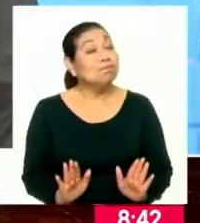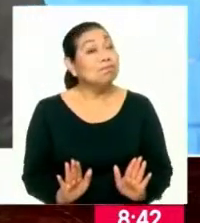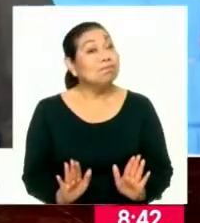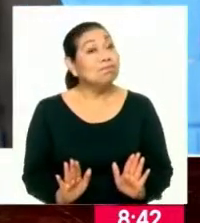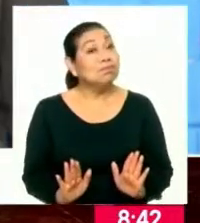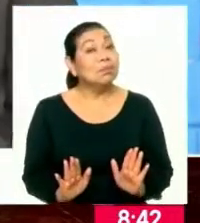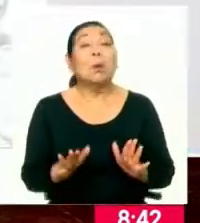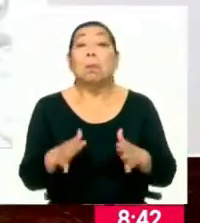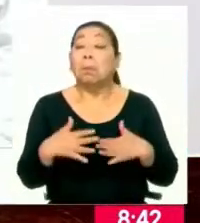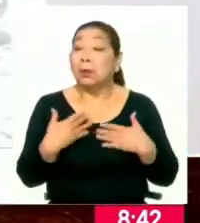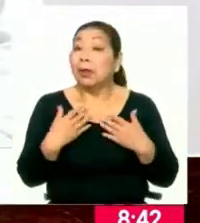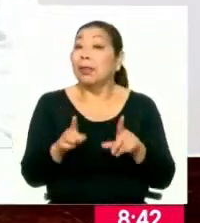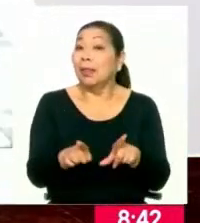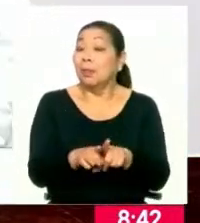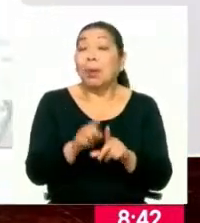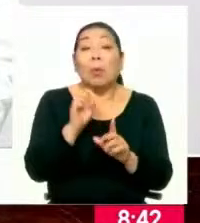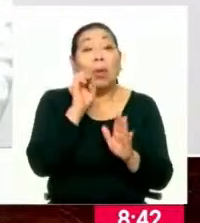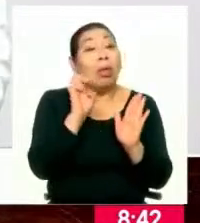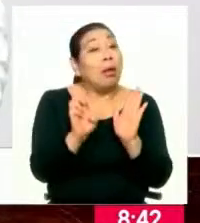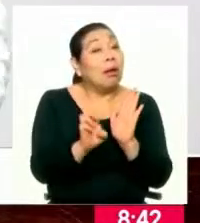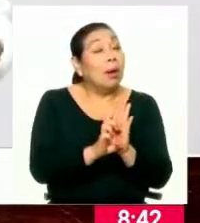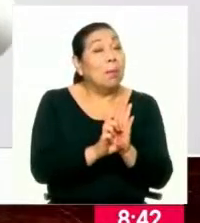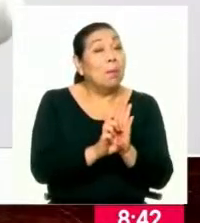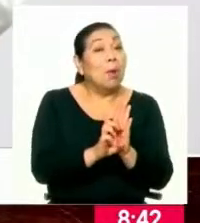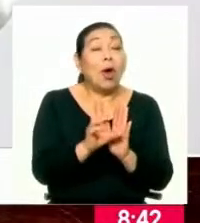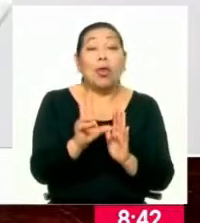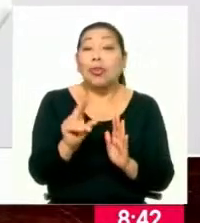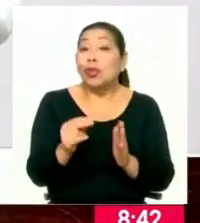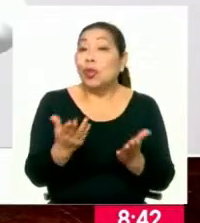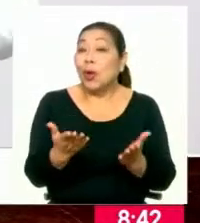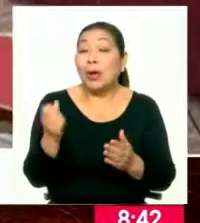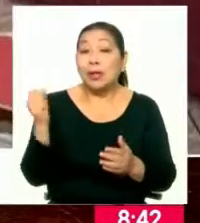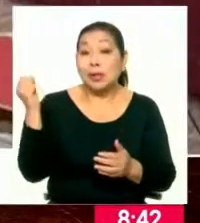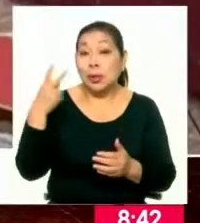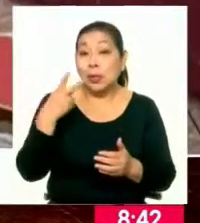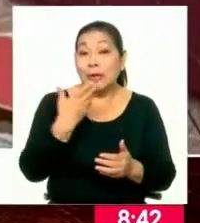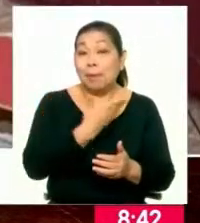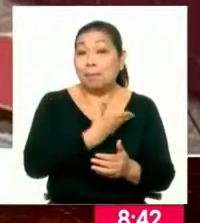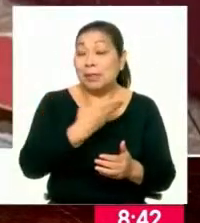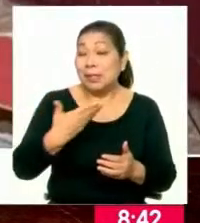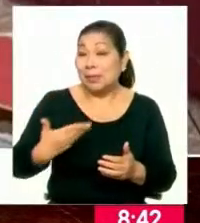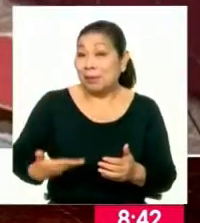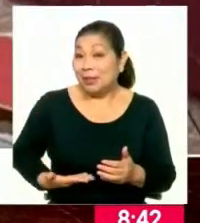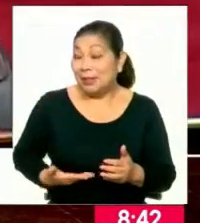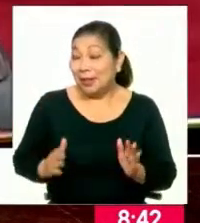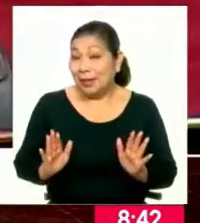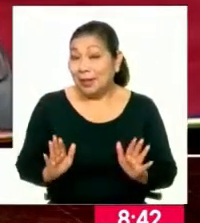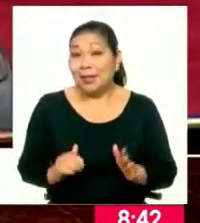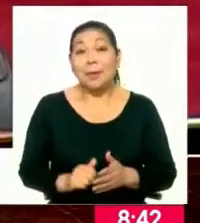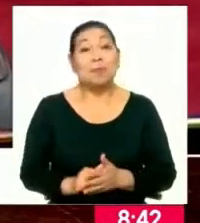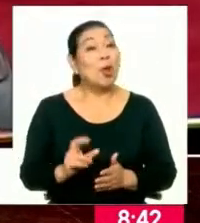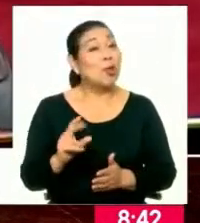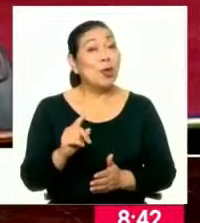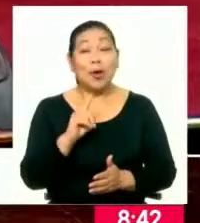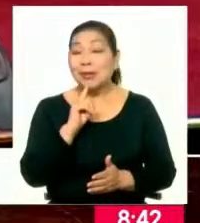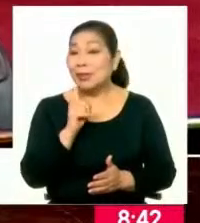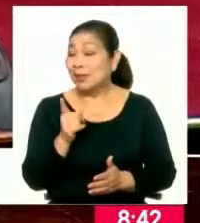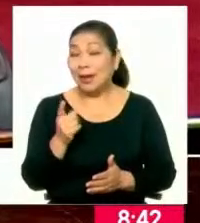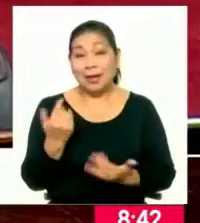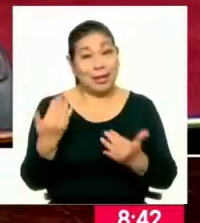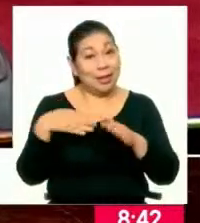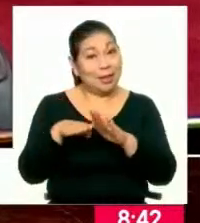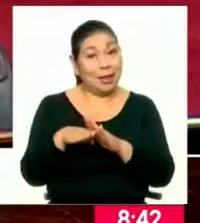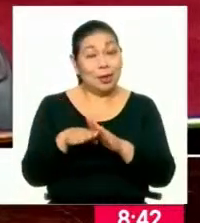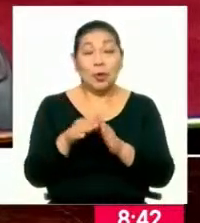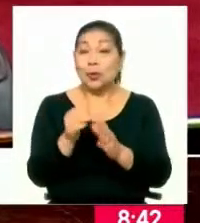prerrogativa. Como también, por ejemplo, no a la figura de la vicepresidenta, porque la vicepresidencia no está comprendida